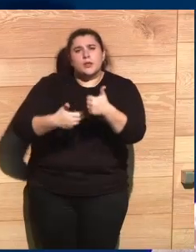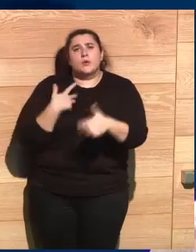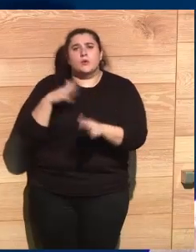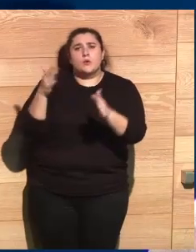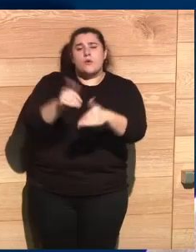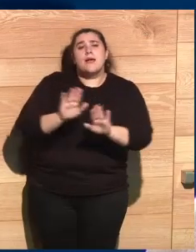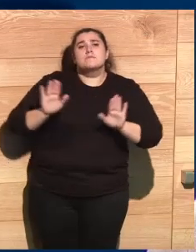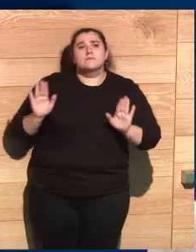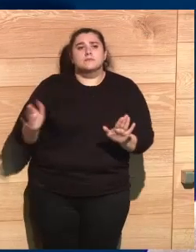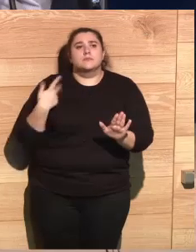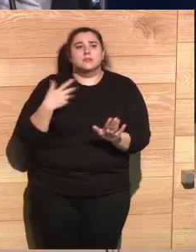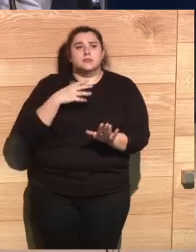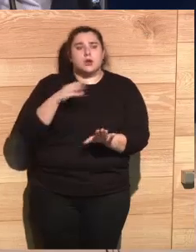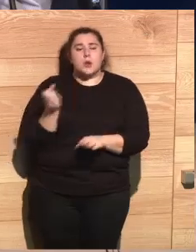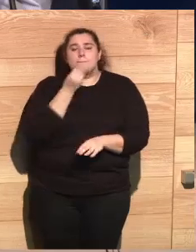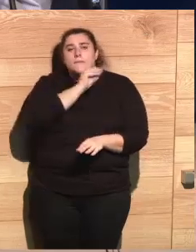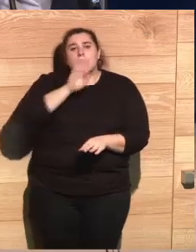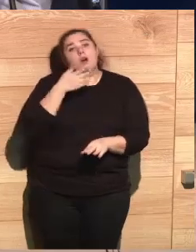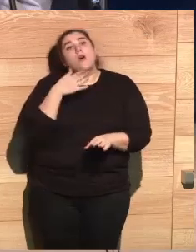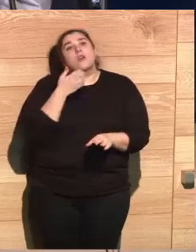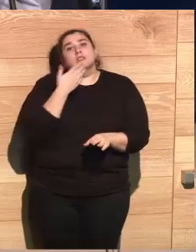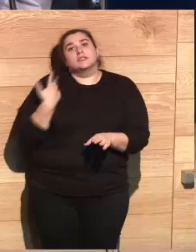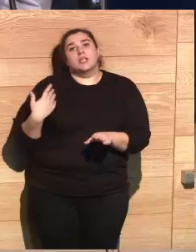más lo juegas. Pero